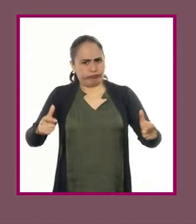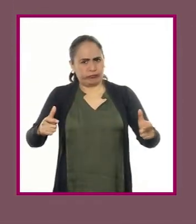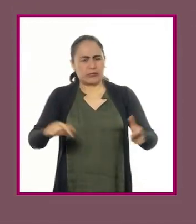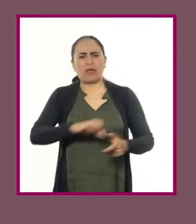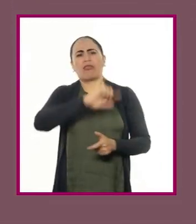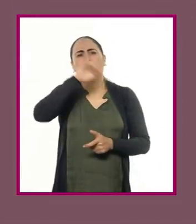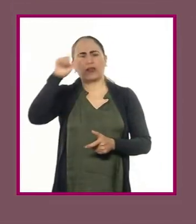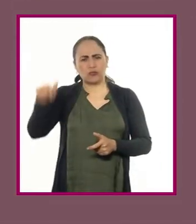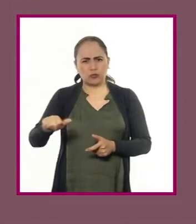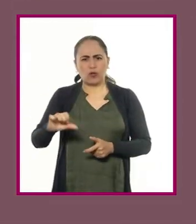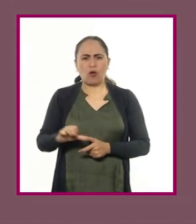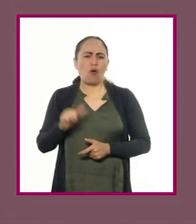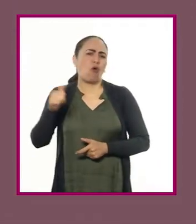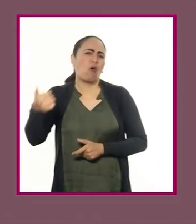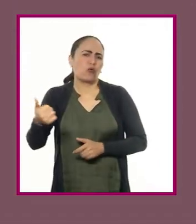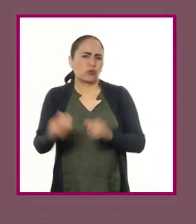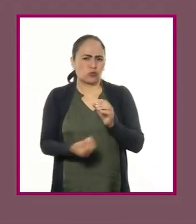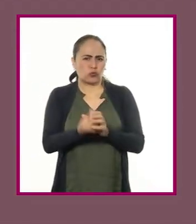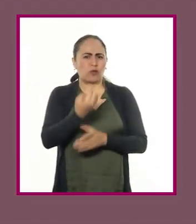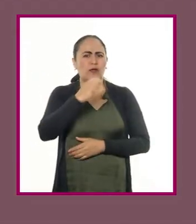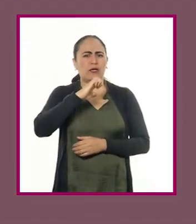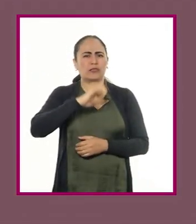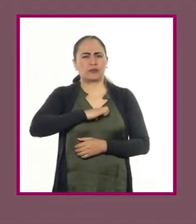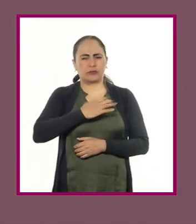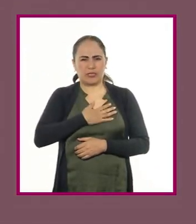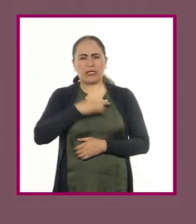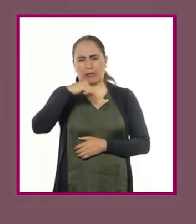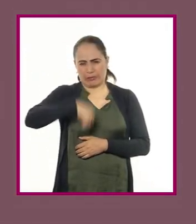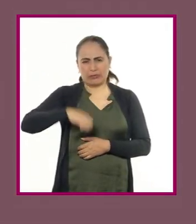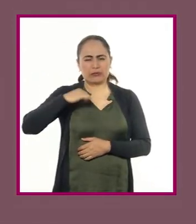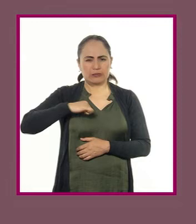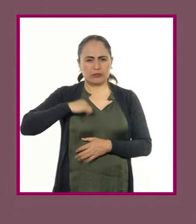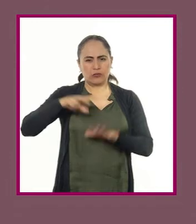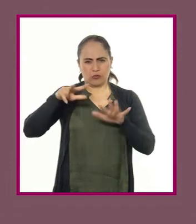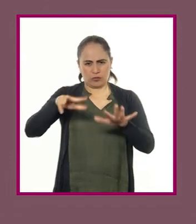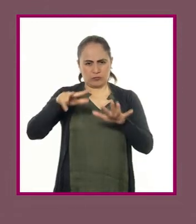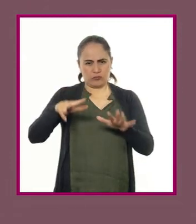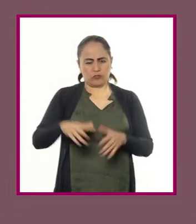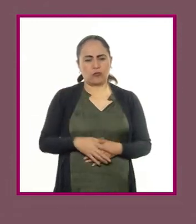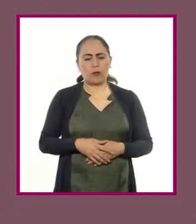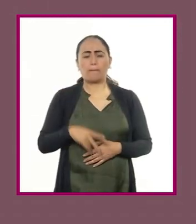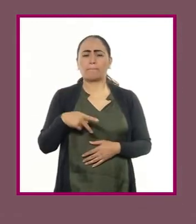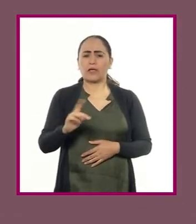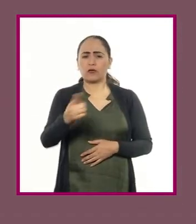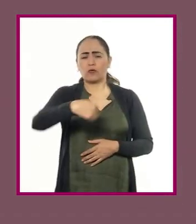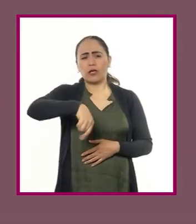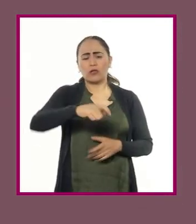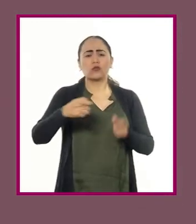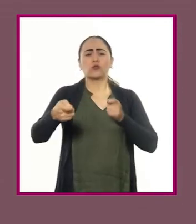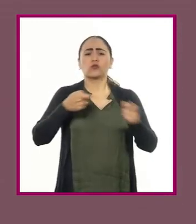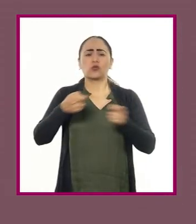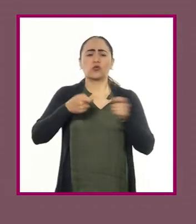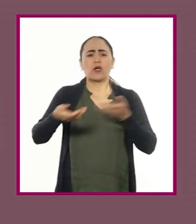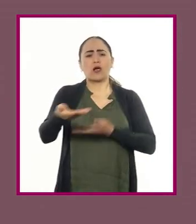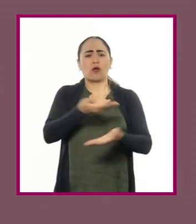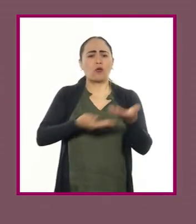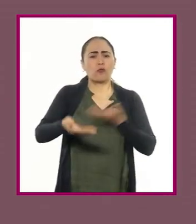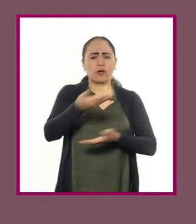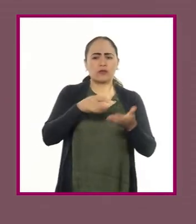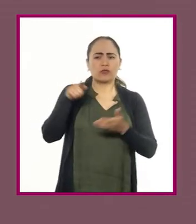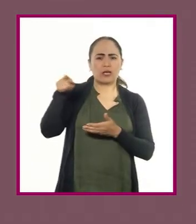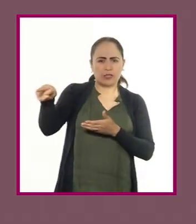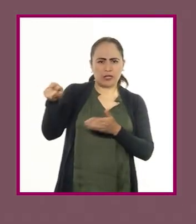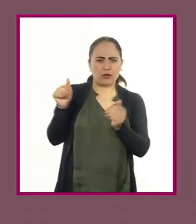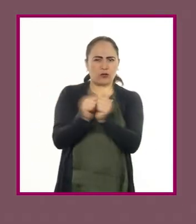otros consulados en la Nueva España en el siglo XVIII y ellos controlan, por ejemplo, todo el comercio con